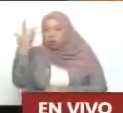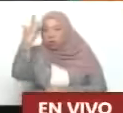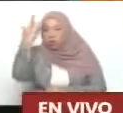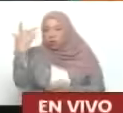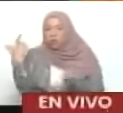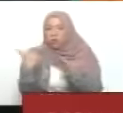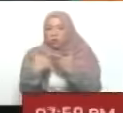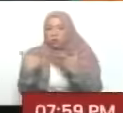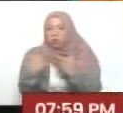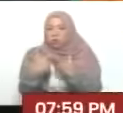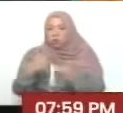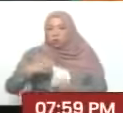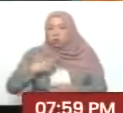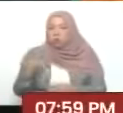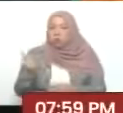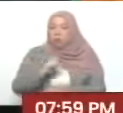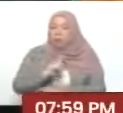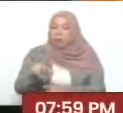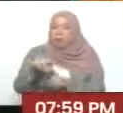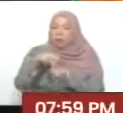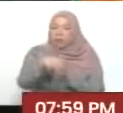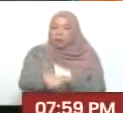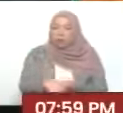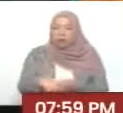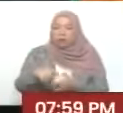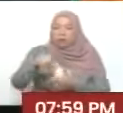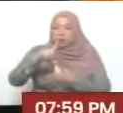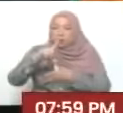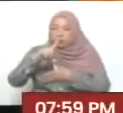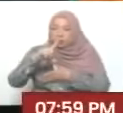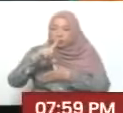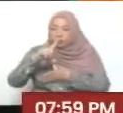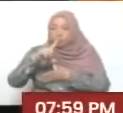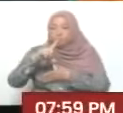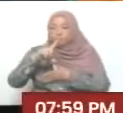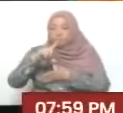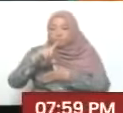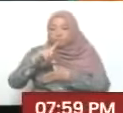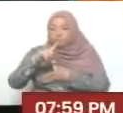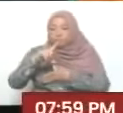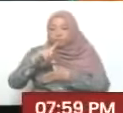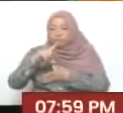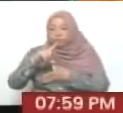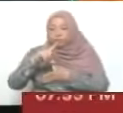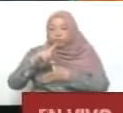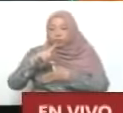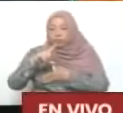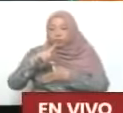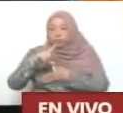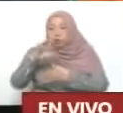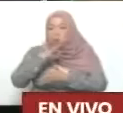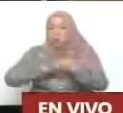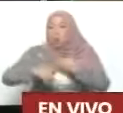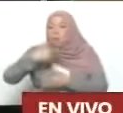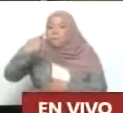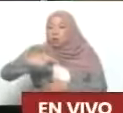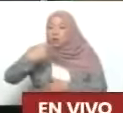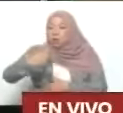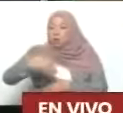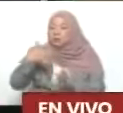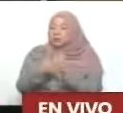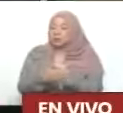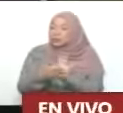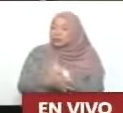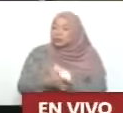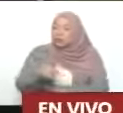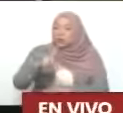Estados Unidos no puede imponer su criterio es en América Latina. En términos geopolíticos, atendamos lo que esto significa.